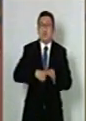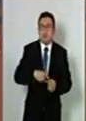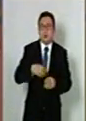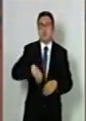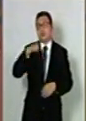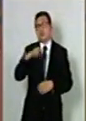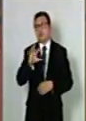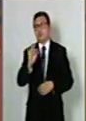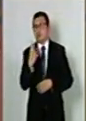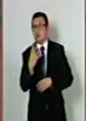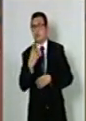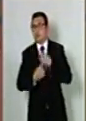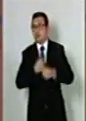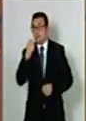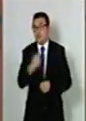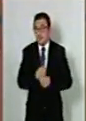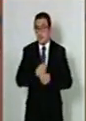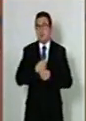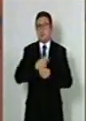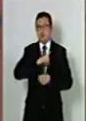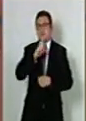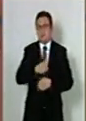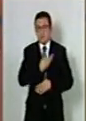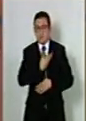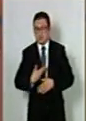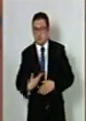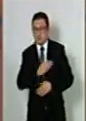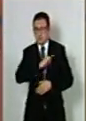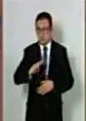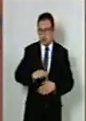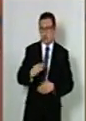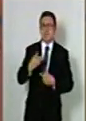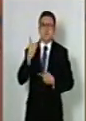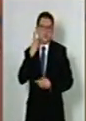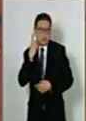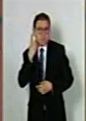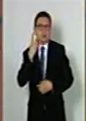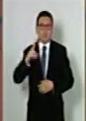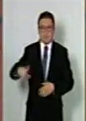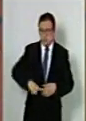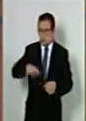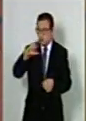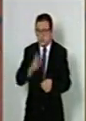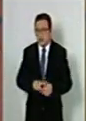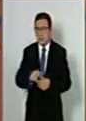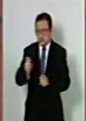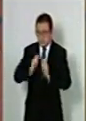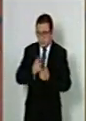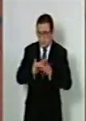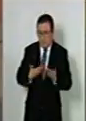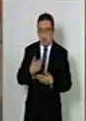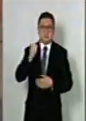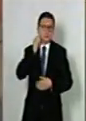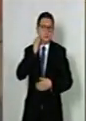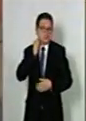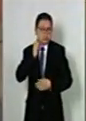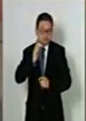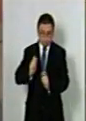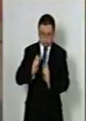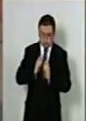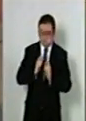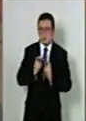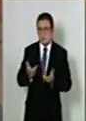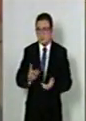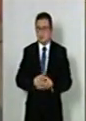años, y entonces fui presidente municipal, diputado, gobernador y ahora senador.